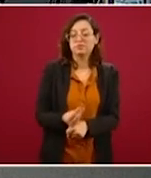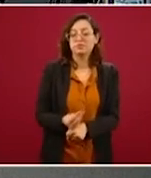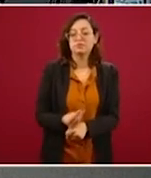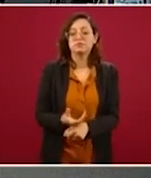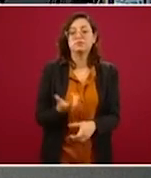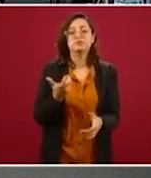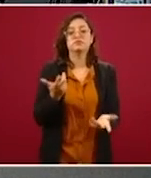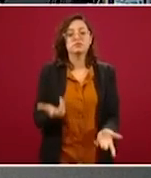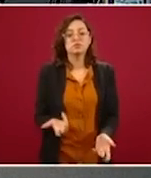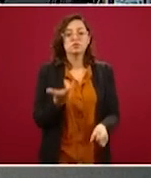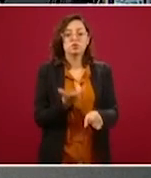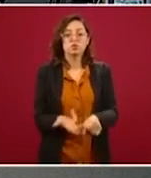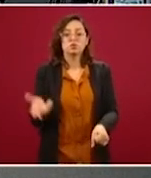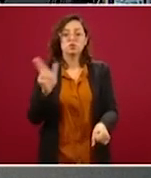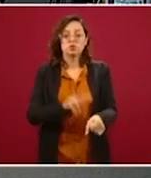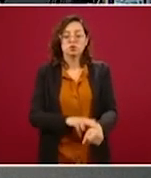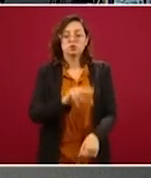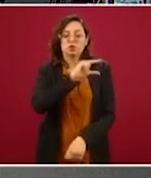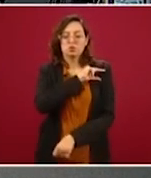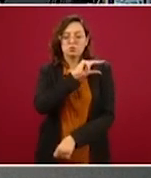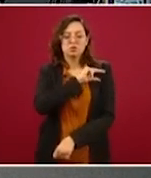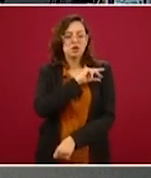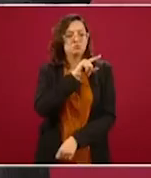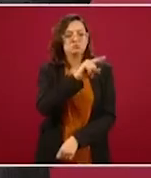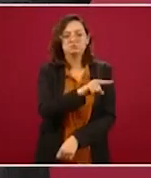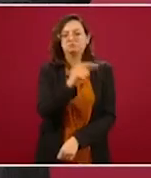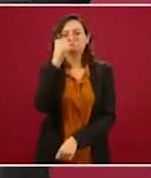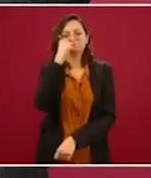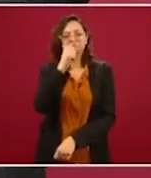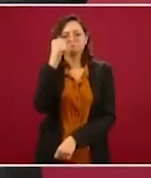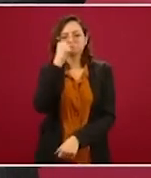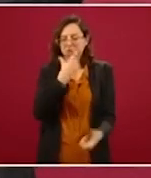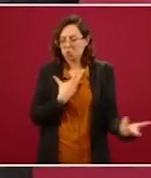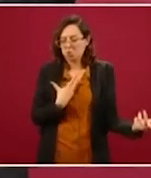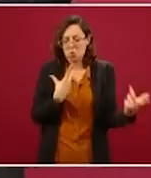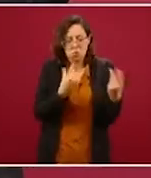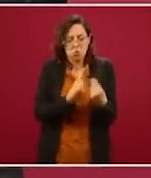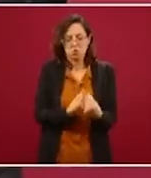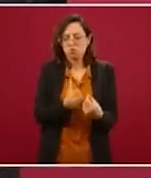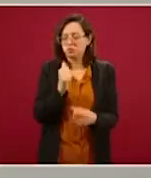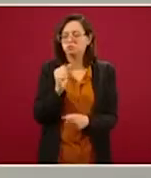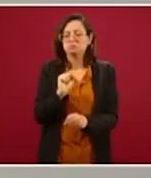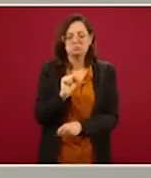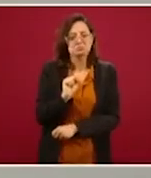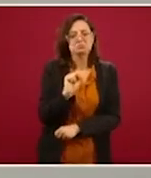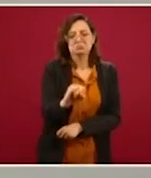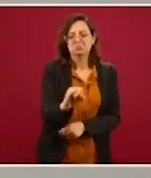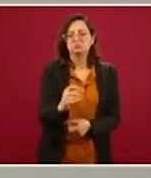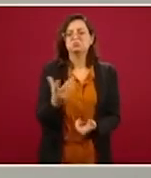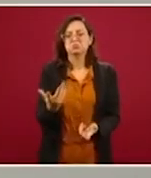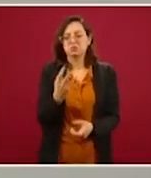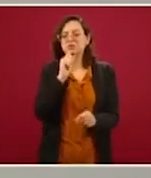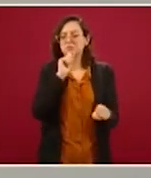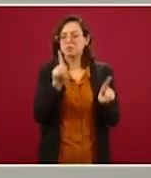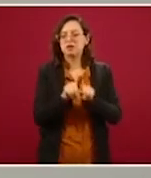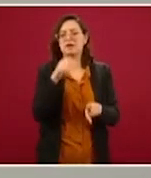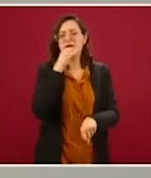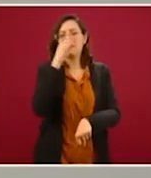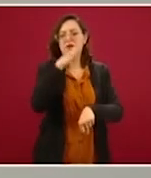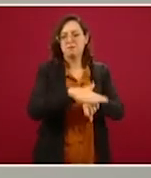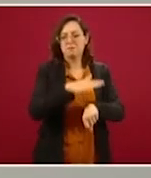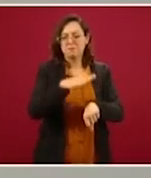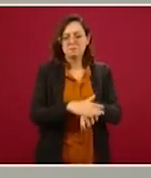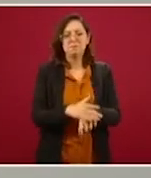los hospitales privados, como siempre en estas situaciones, se suman a estas acciones y están avisados,